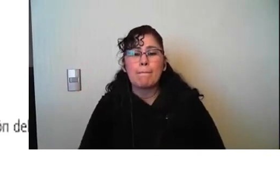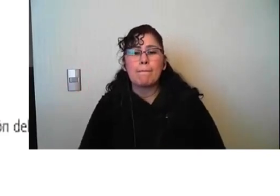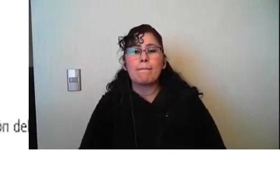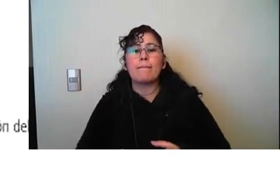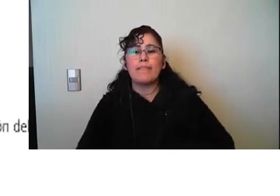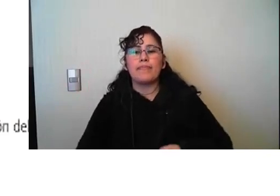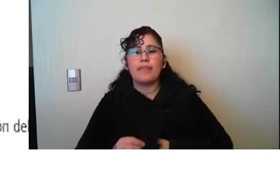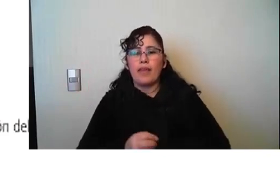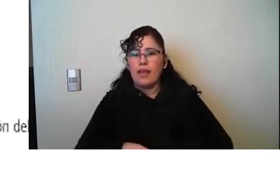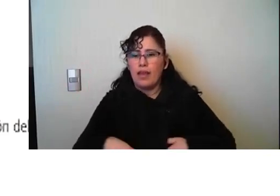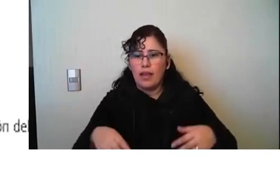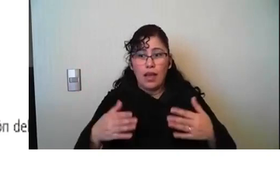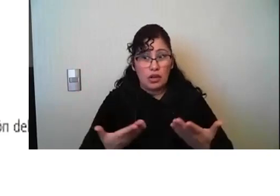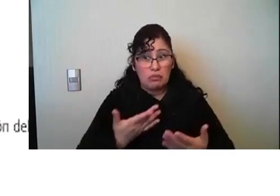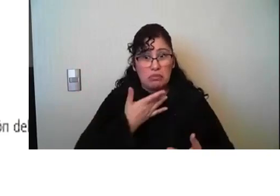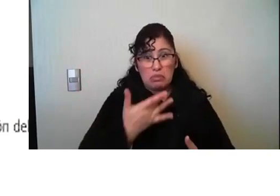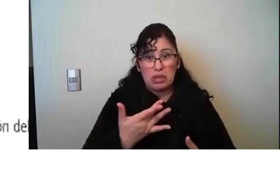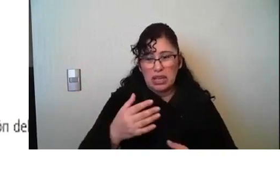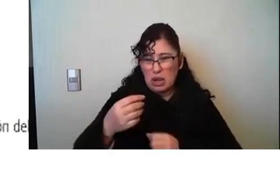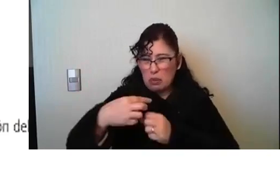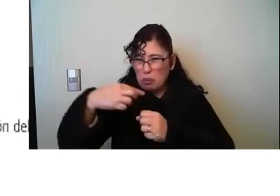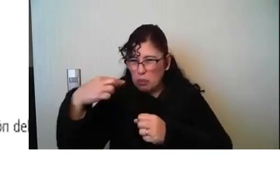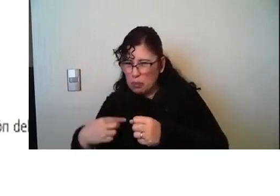Ahora, ¿por qué lo denominan posterior acá?